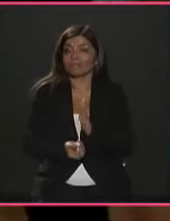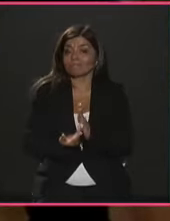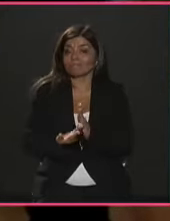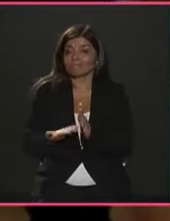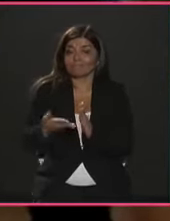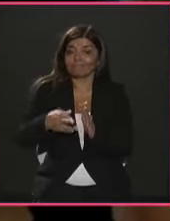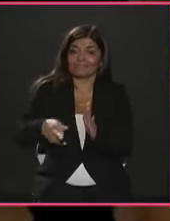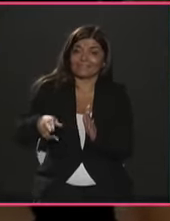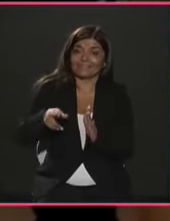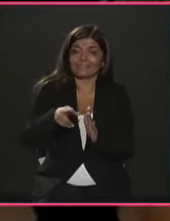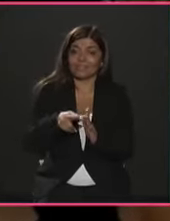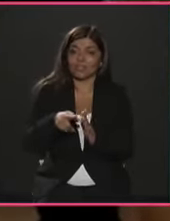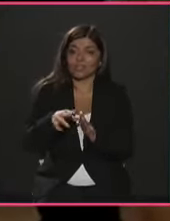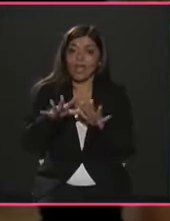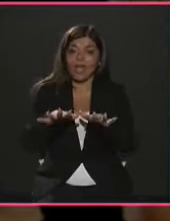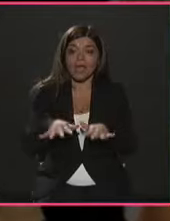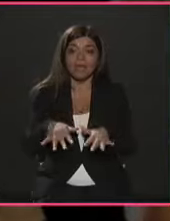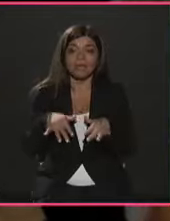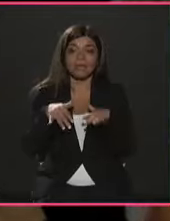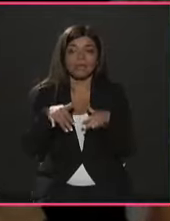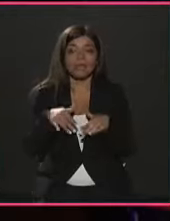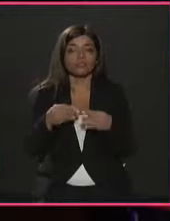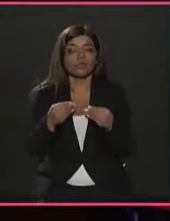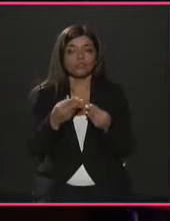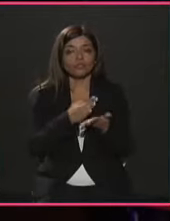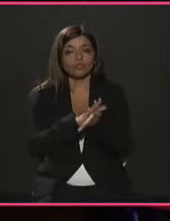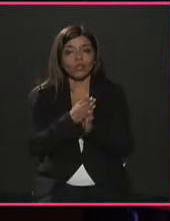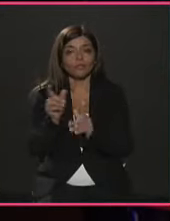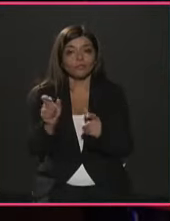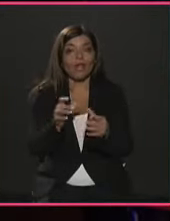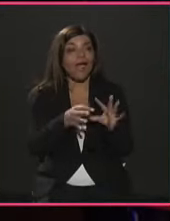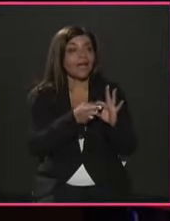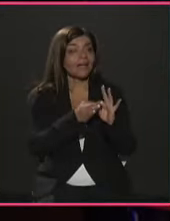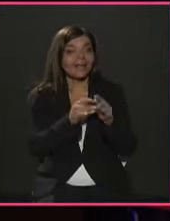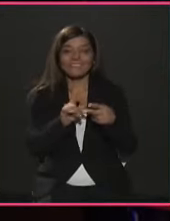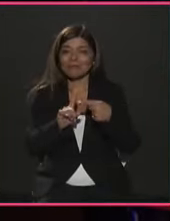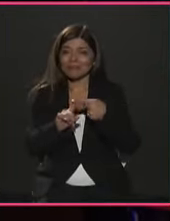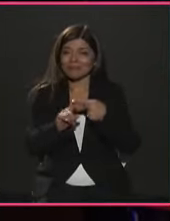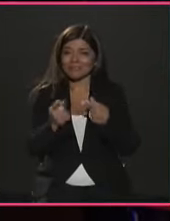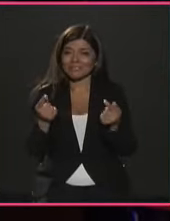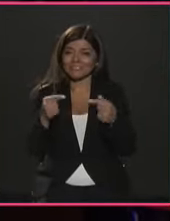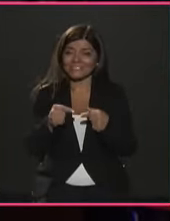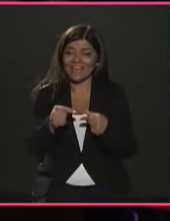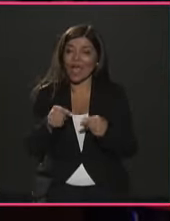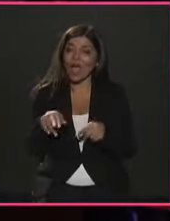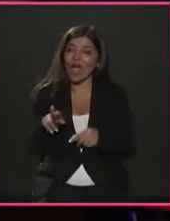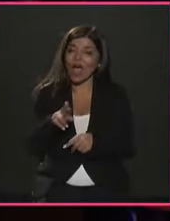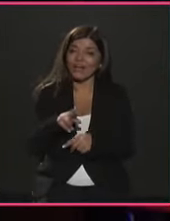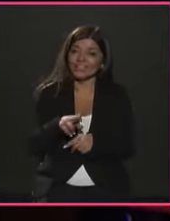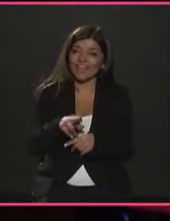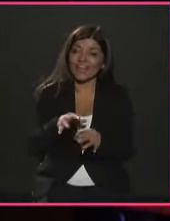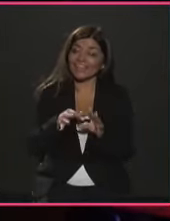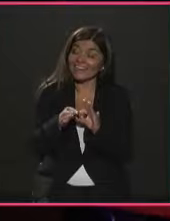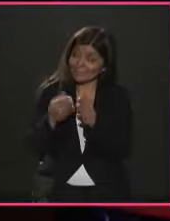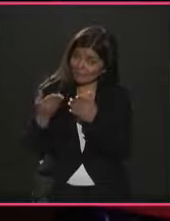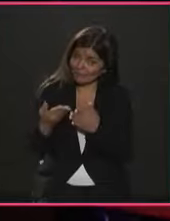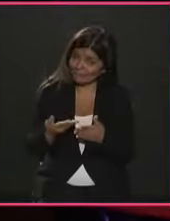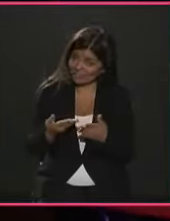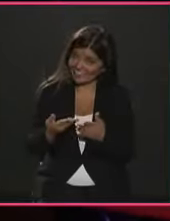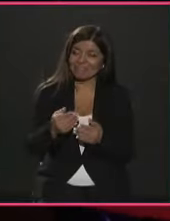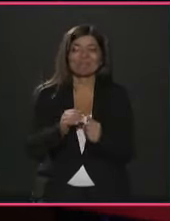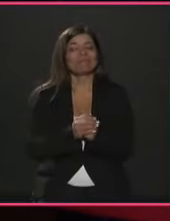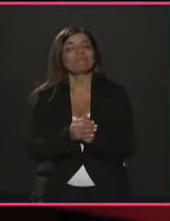importancia de este evento de difusión muchísimo Gracias Lucas por tu participación Muchas gracias por estar aquí de nuevo la O sea Muchas gracias por la invitación